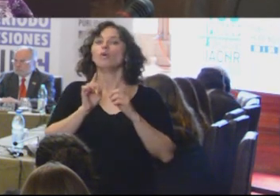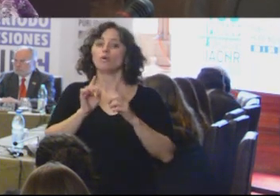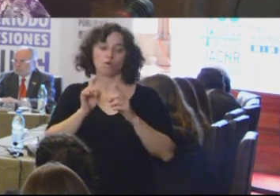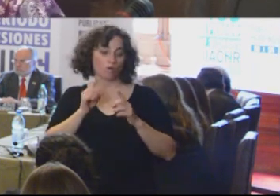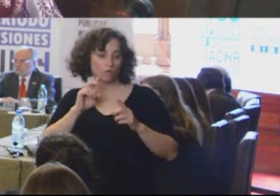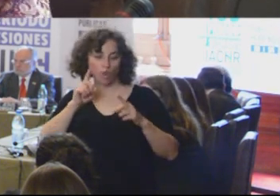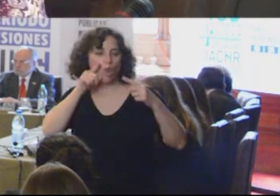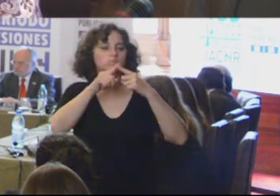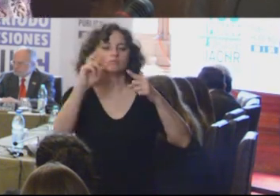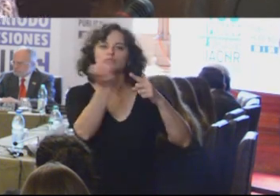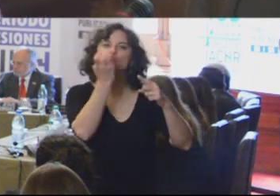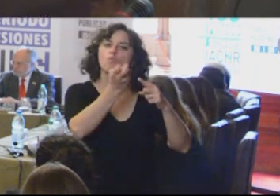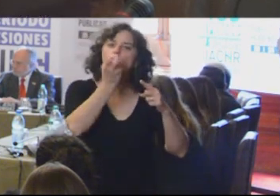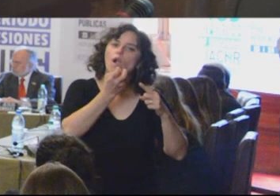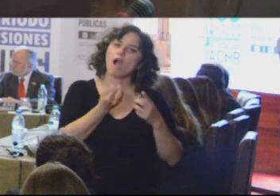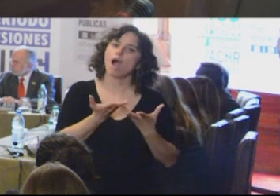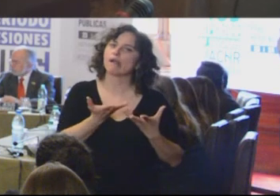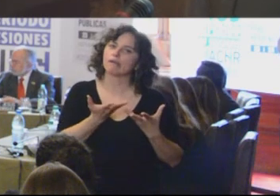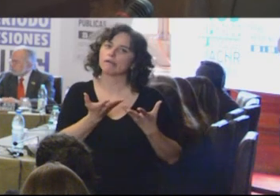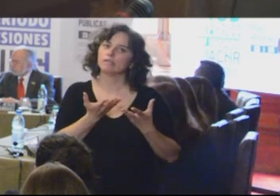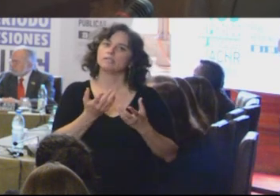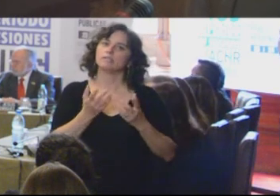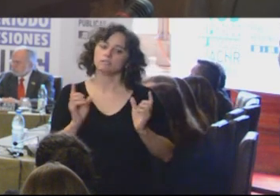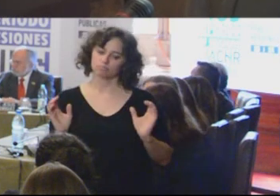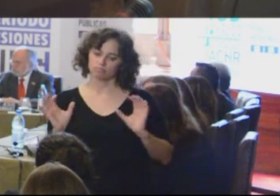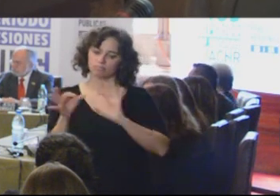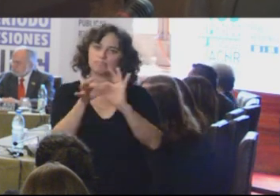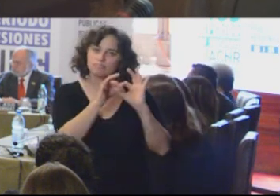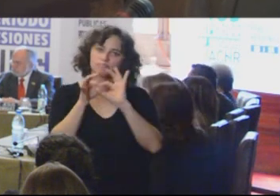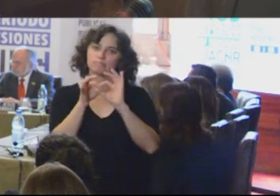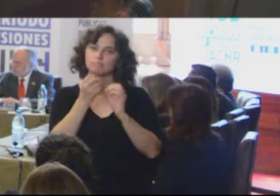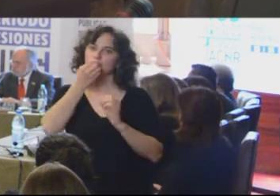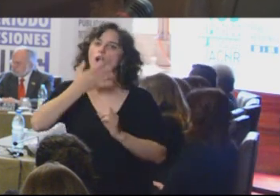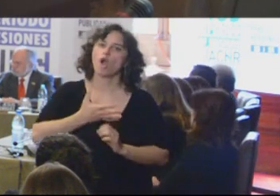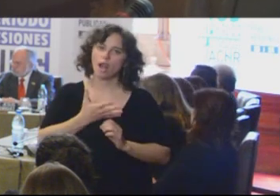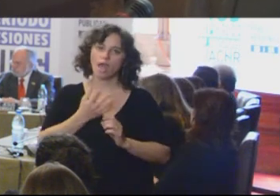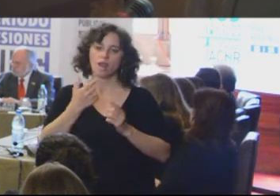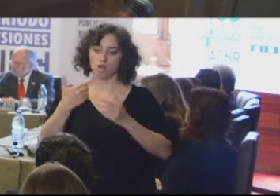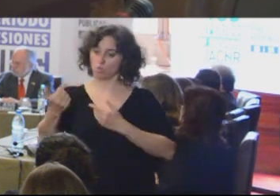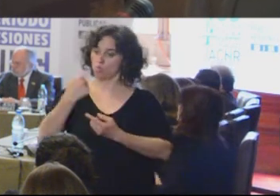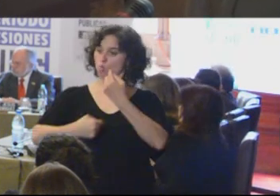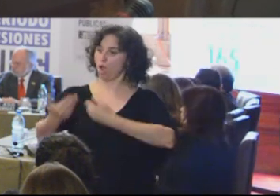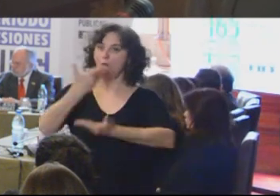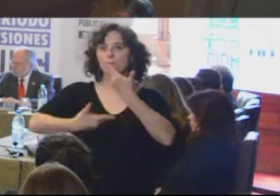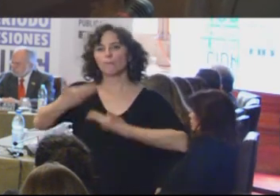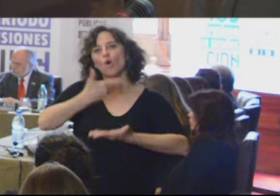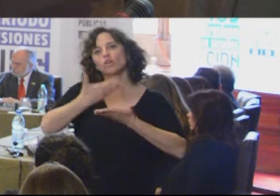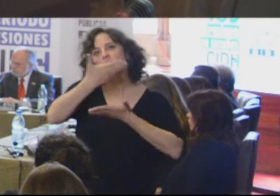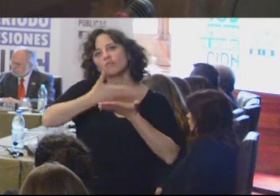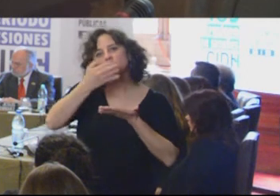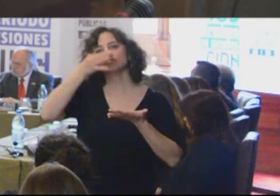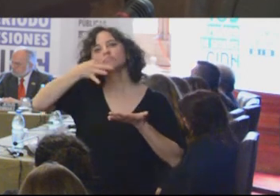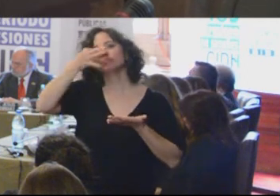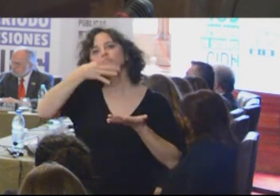precisamente de consolidar desde nuestro aporte a este